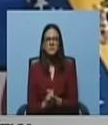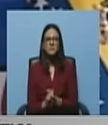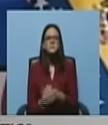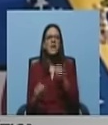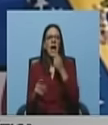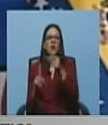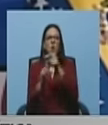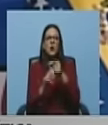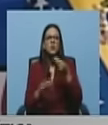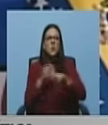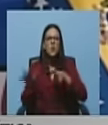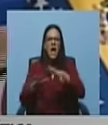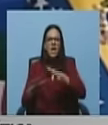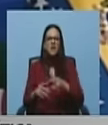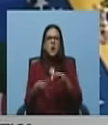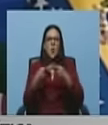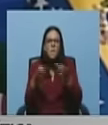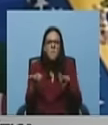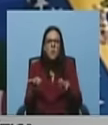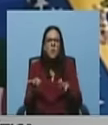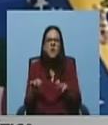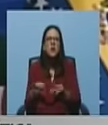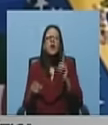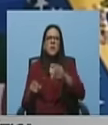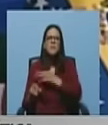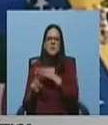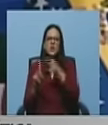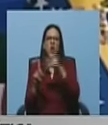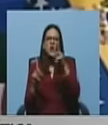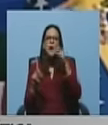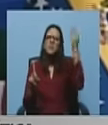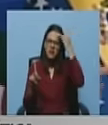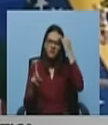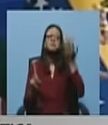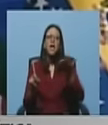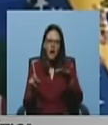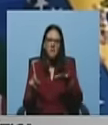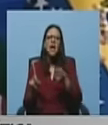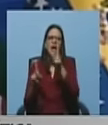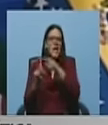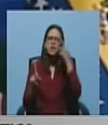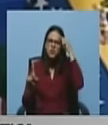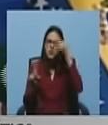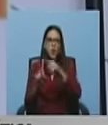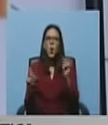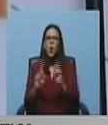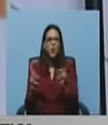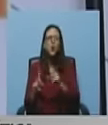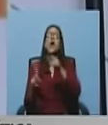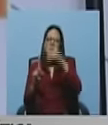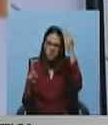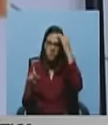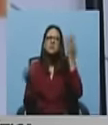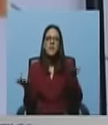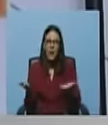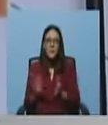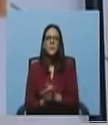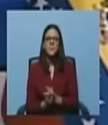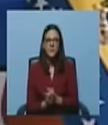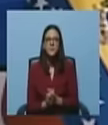Electos para ejercer cargos públicos. Y el señor Ramírez sabe que con él no es solo eso. Él lo sabe.